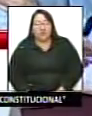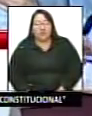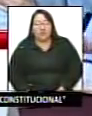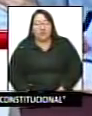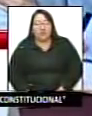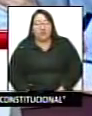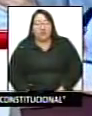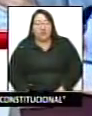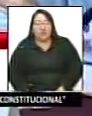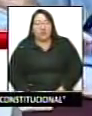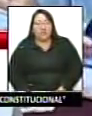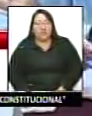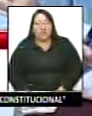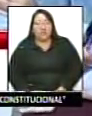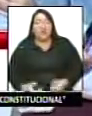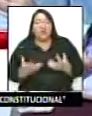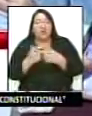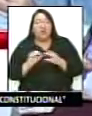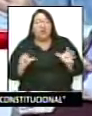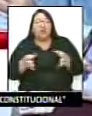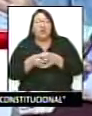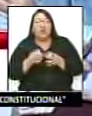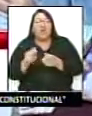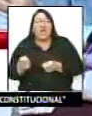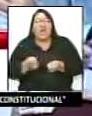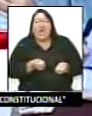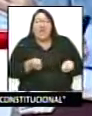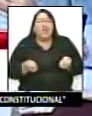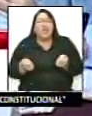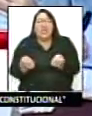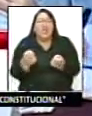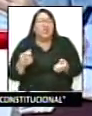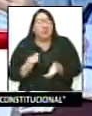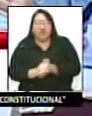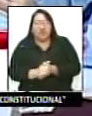Empresa, emprendimiento pequeño, mediano, grande, carretillas, producción